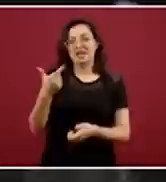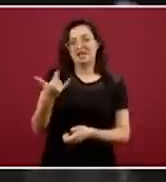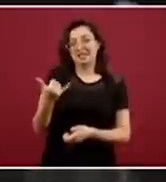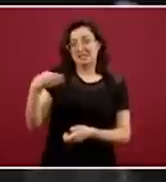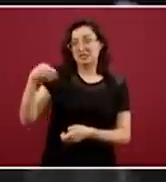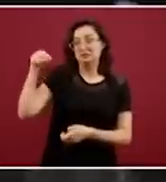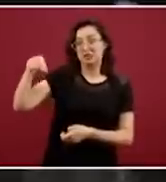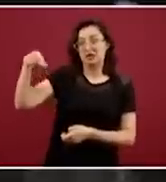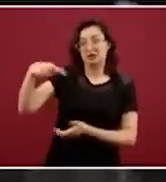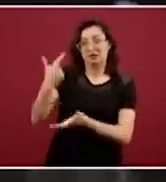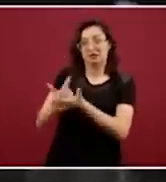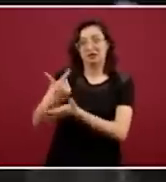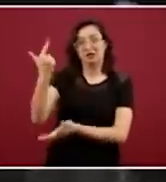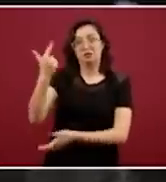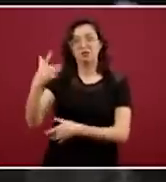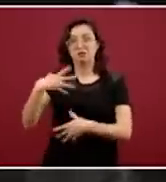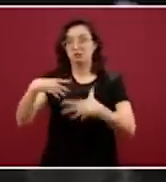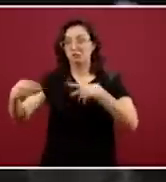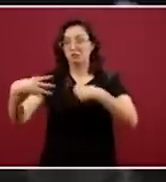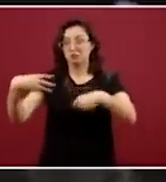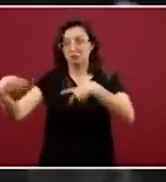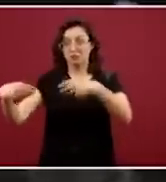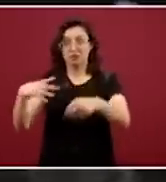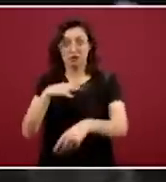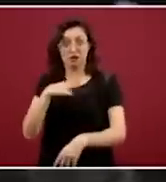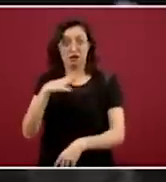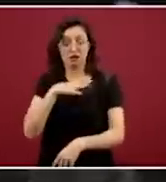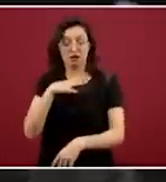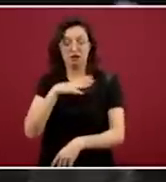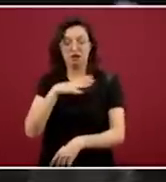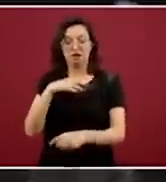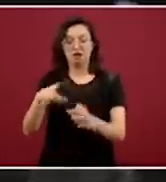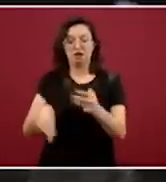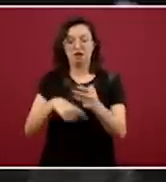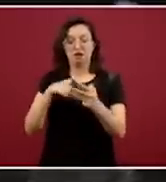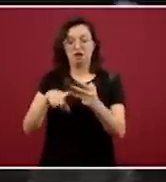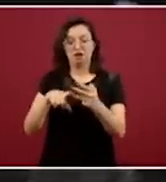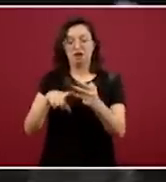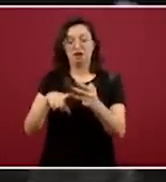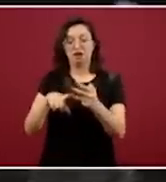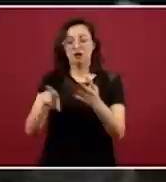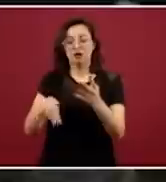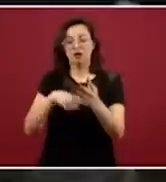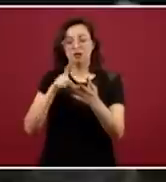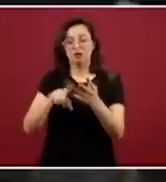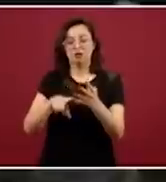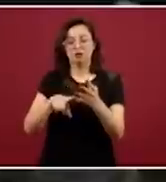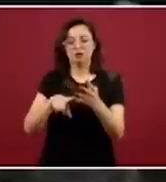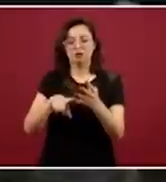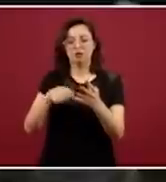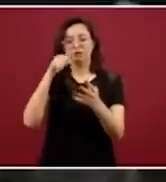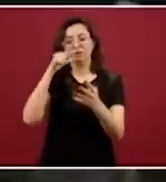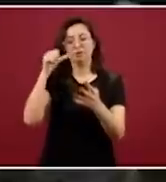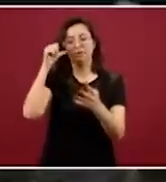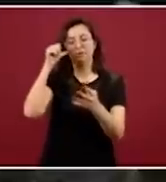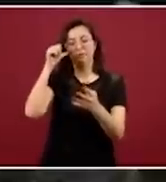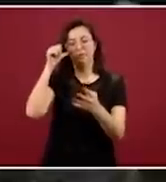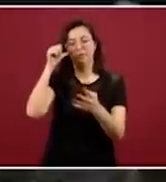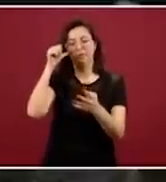alto. Quiero saber su opinión al respecto. Al secretario de Salud, si me hace favor, el día de ayer